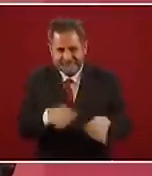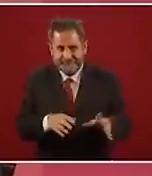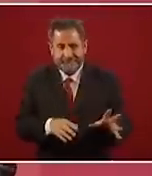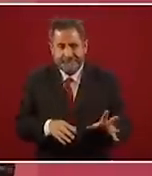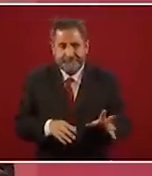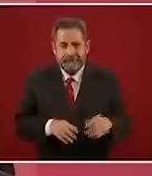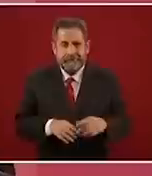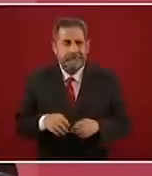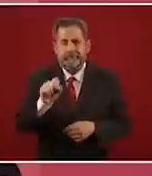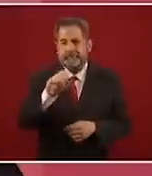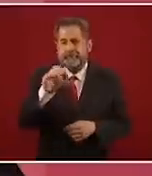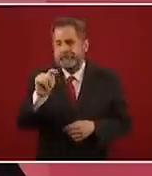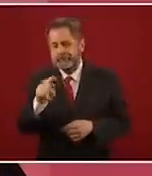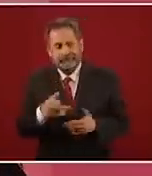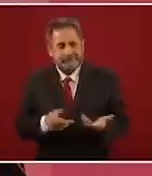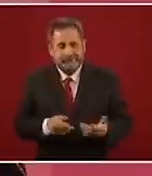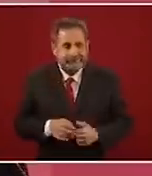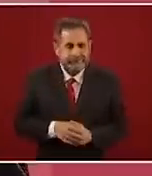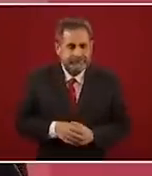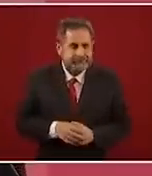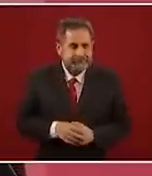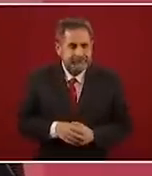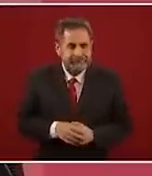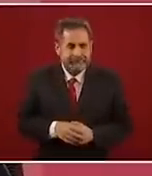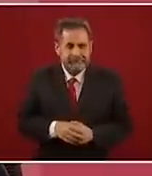en comunicaciones, o sea,